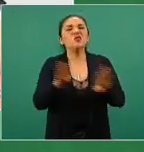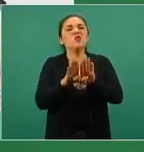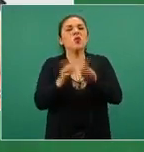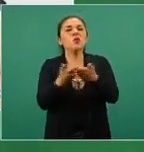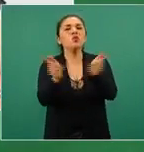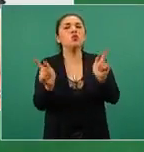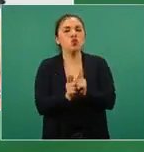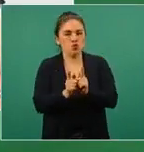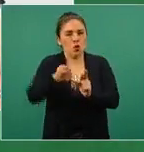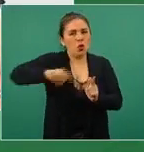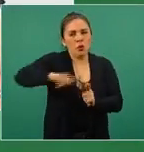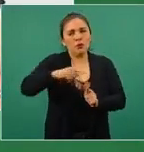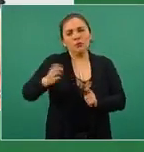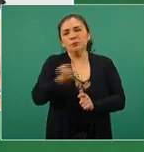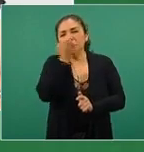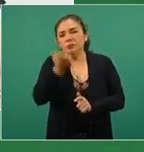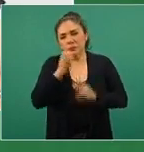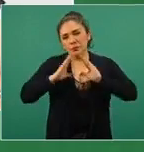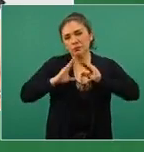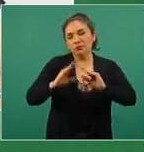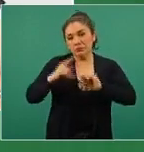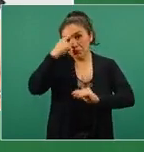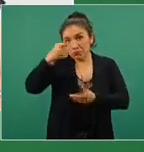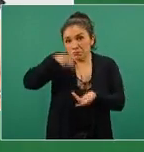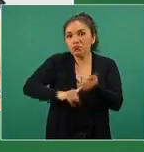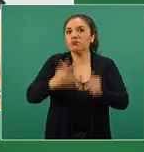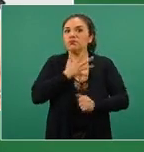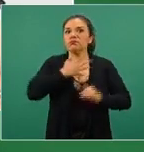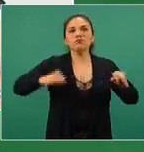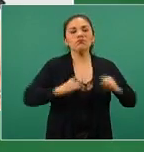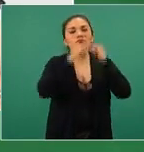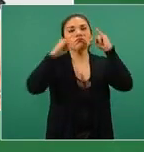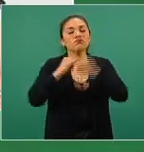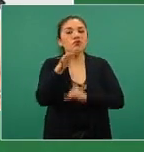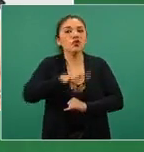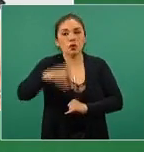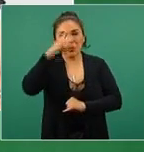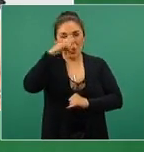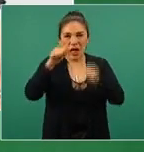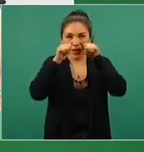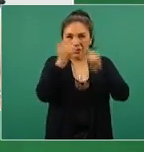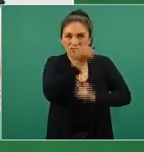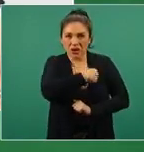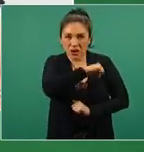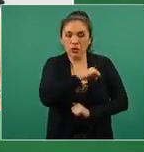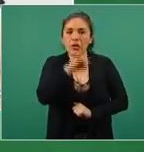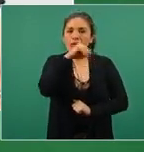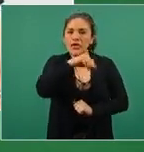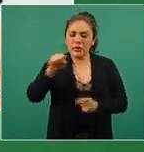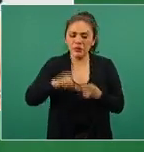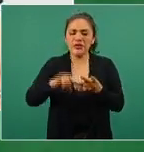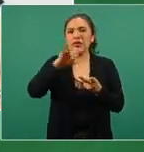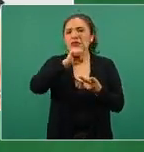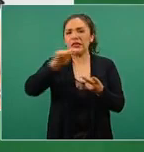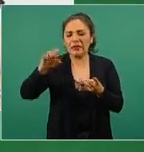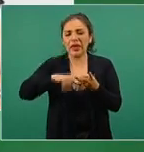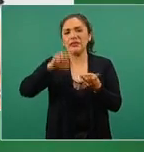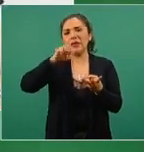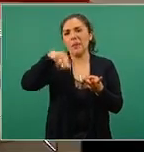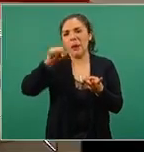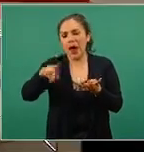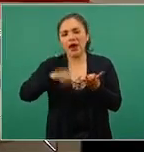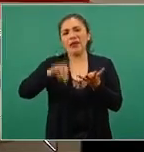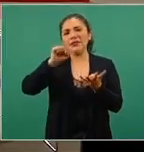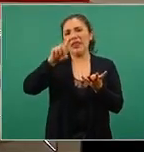grupo colegiado en donde están todas las instituciones del sector salud, IMSS, CEMAR, SEDENA, de